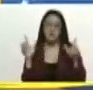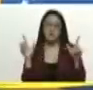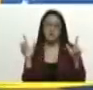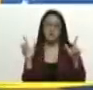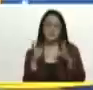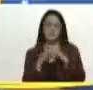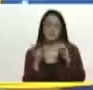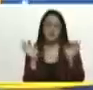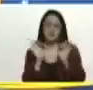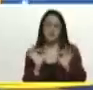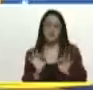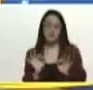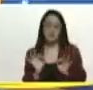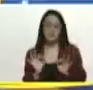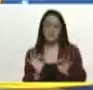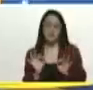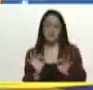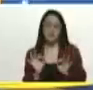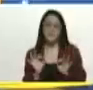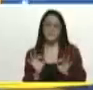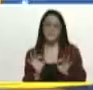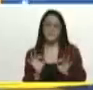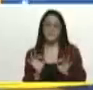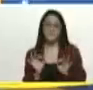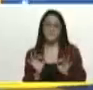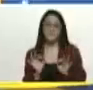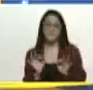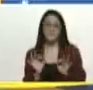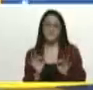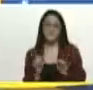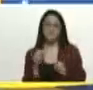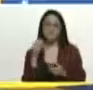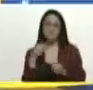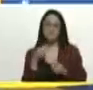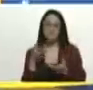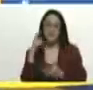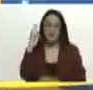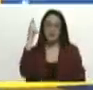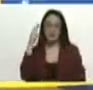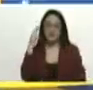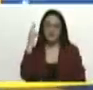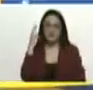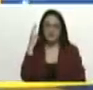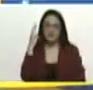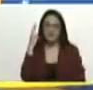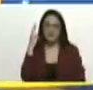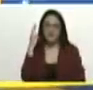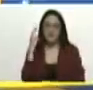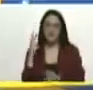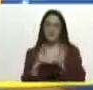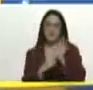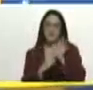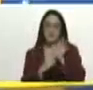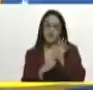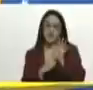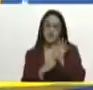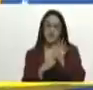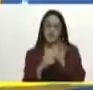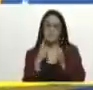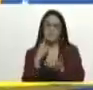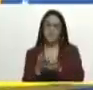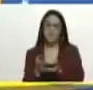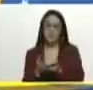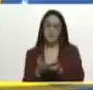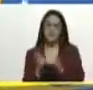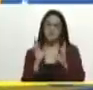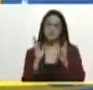todos los escenarios nosotros llevamos esa reflexión, esa verdad, esa propuesta y esperamos